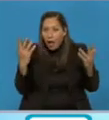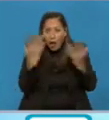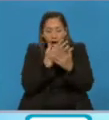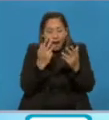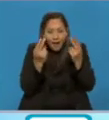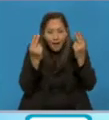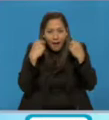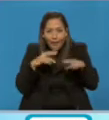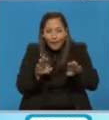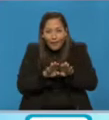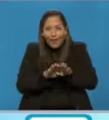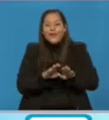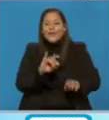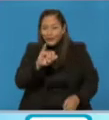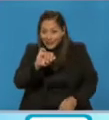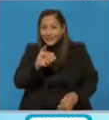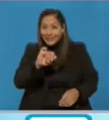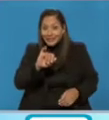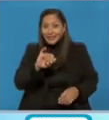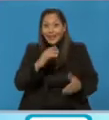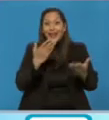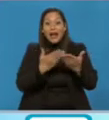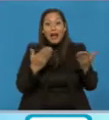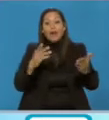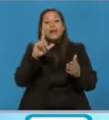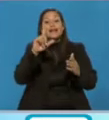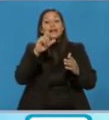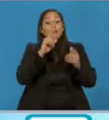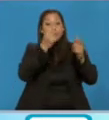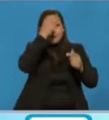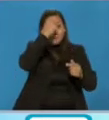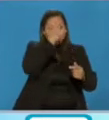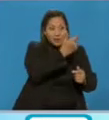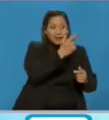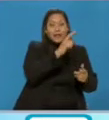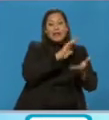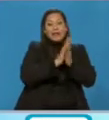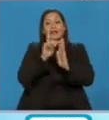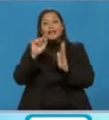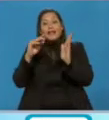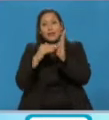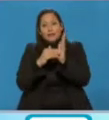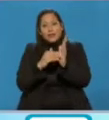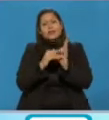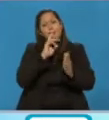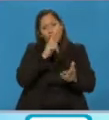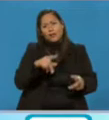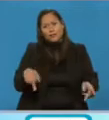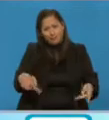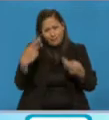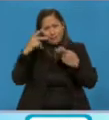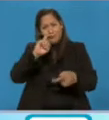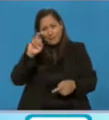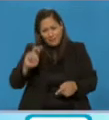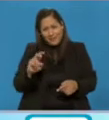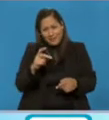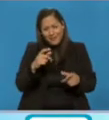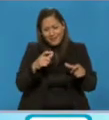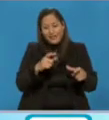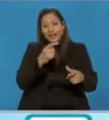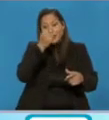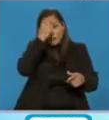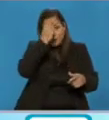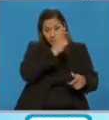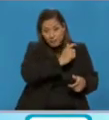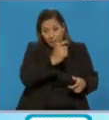Cada Bitcoin, hoy un Bitcoin vale 70,000 pesos. Hoy yo te quiero vender una pizza a Pues 10,000 claro, Bitcoins. Cada Bitcoin